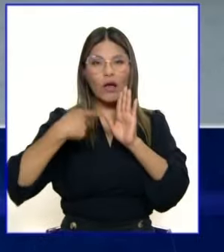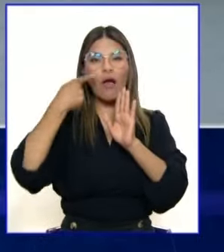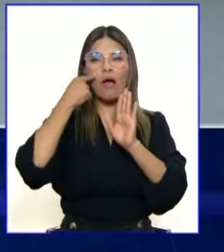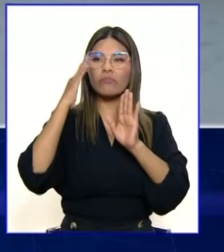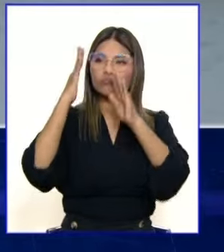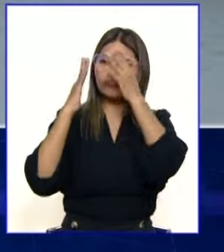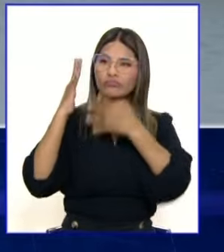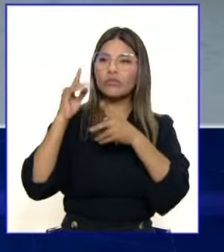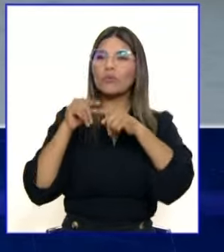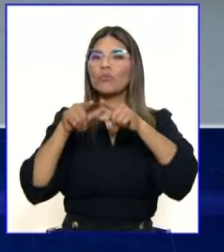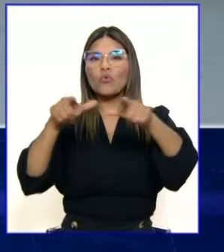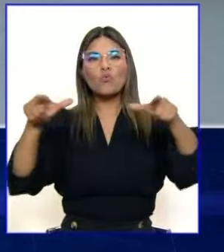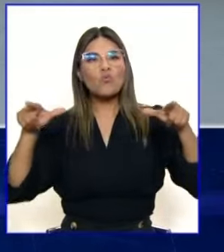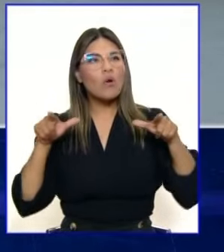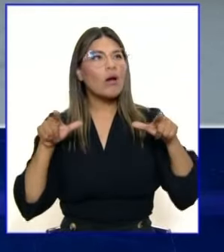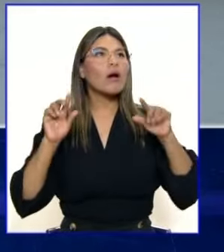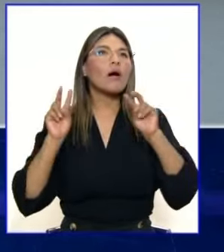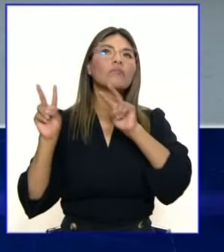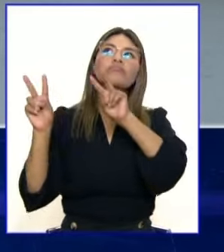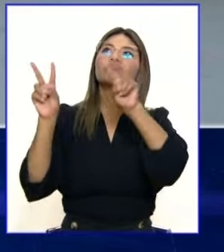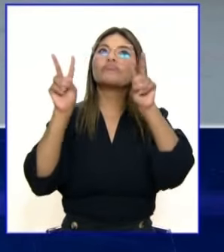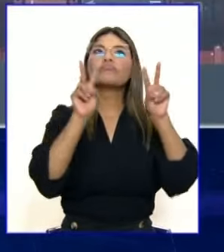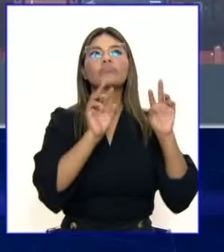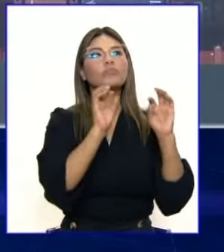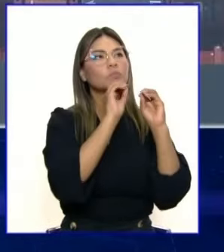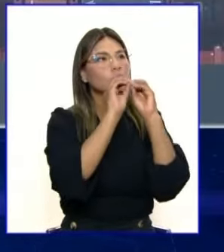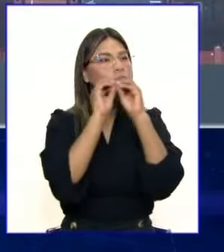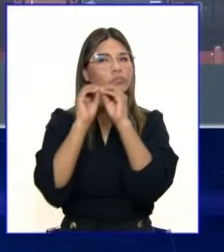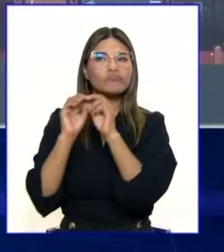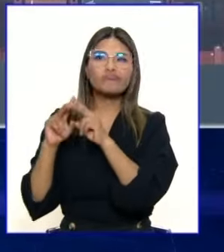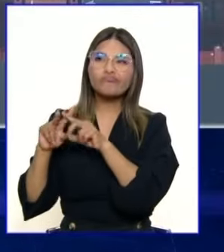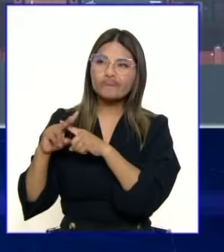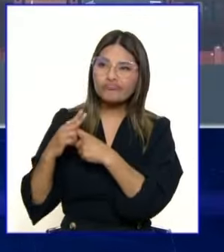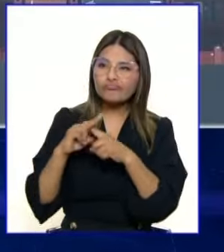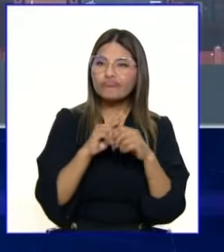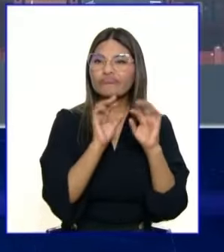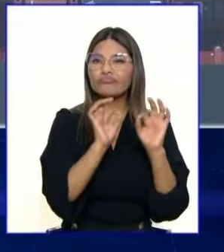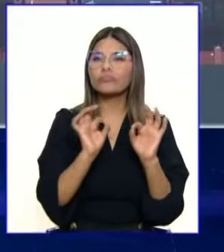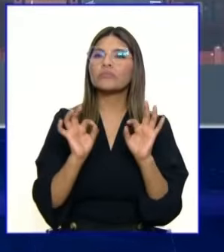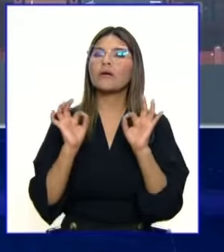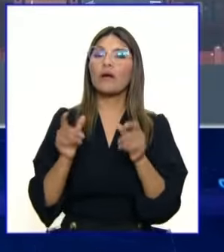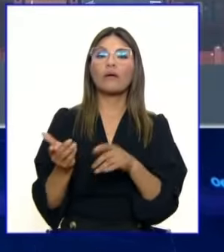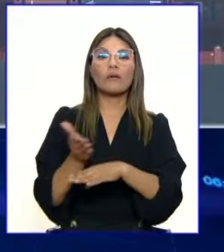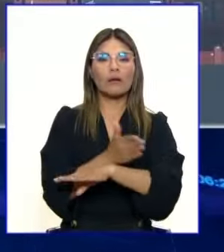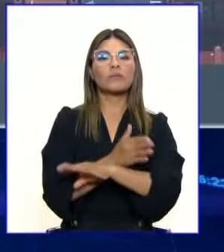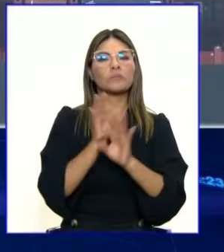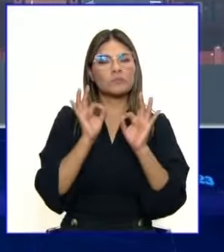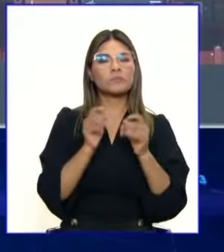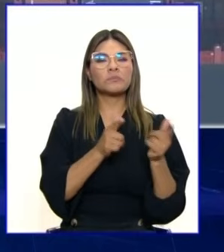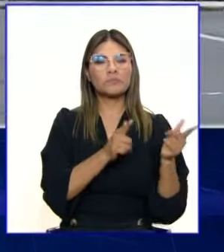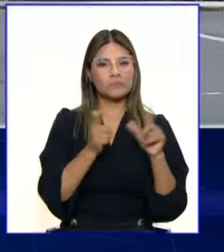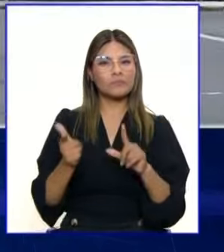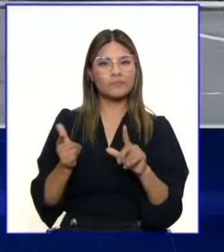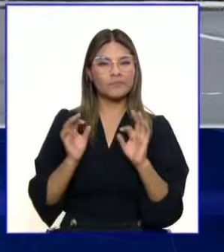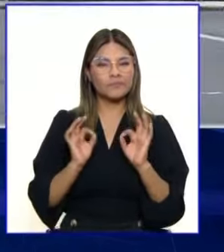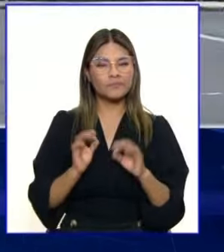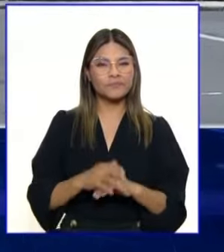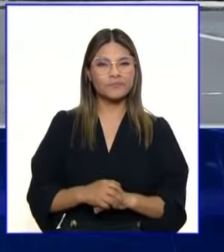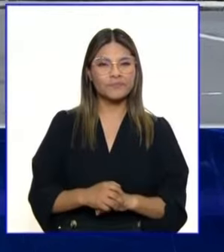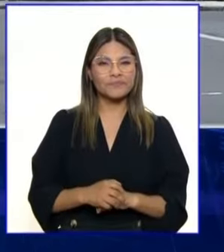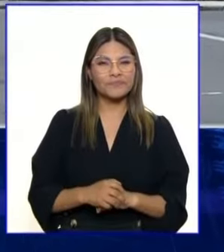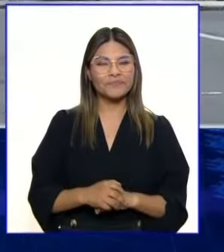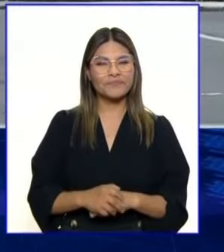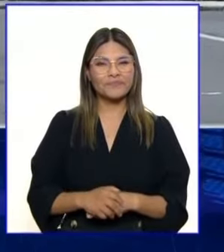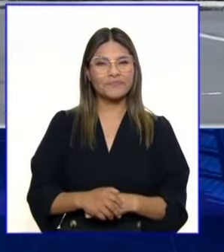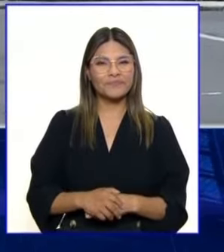oficinas, vean la fábrica, vean las instalaciones, y por tanto es muy importante la preparación. Entonces, por otro lado,